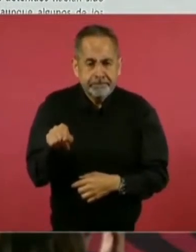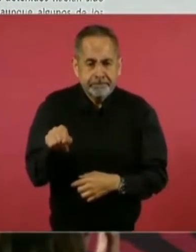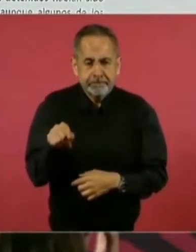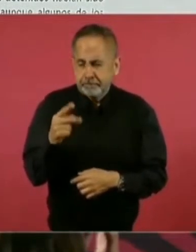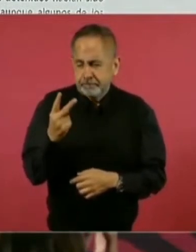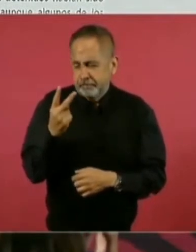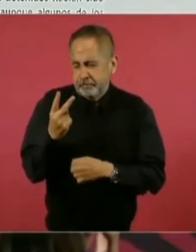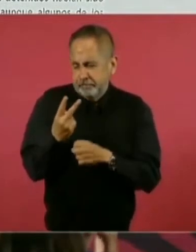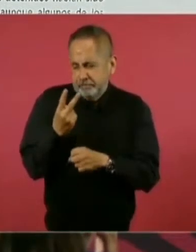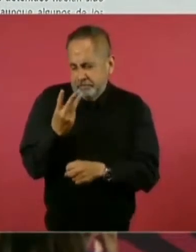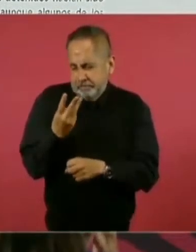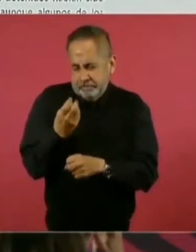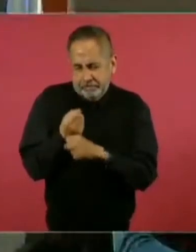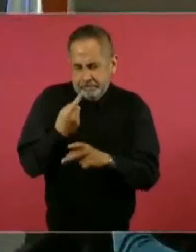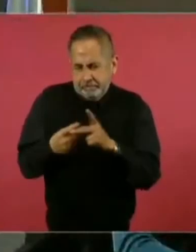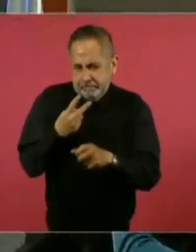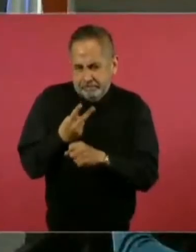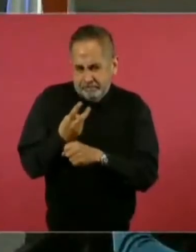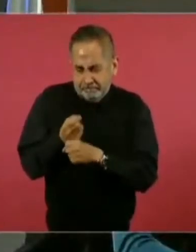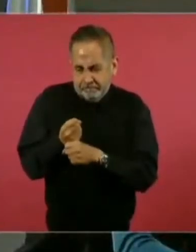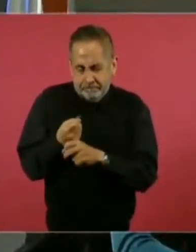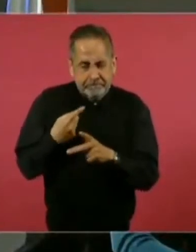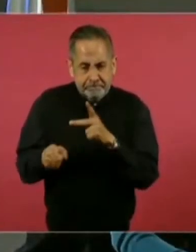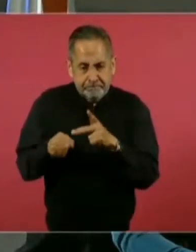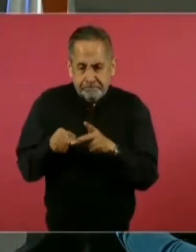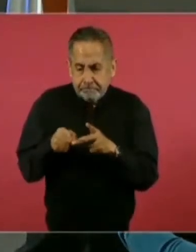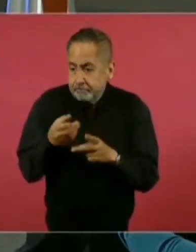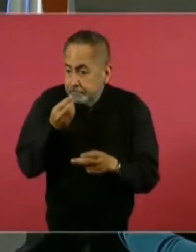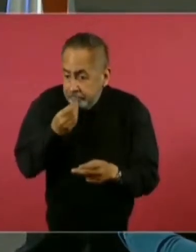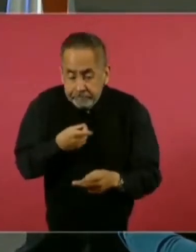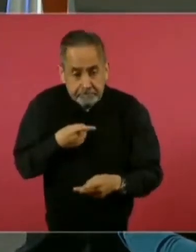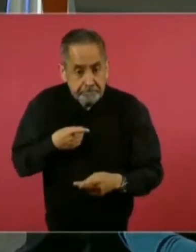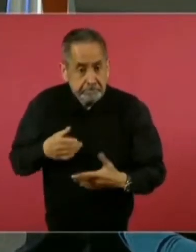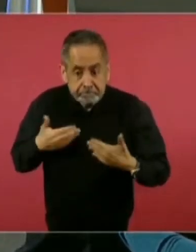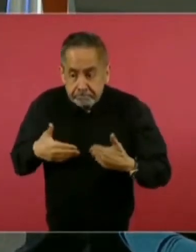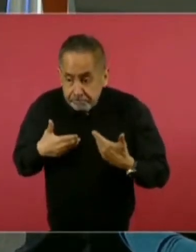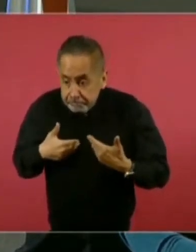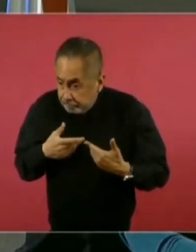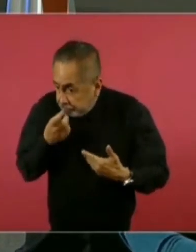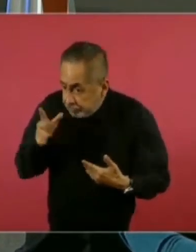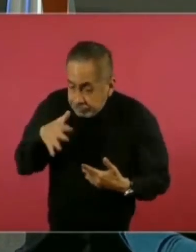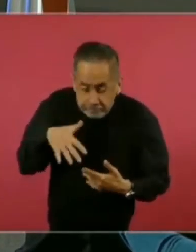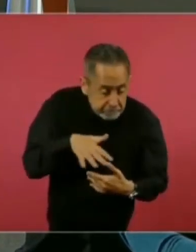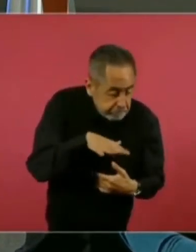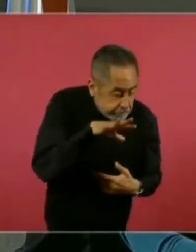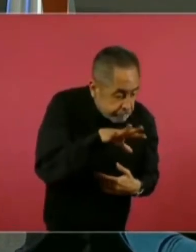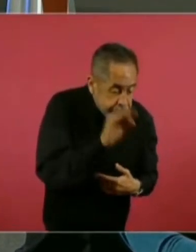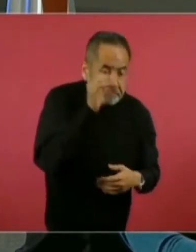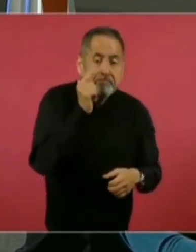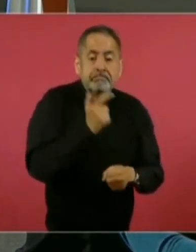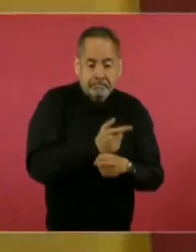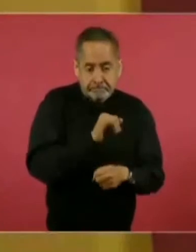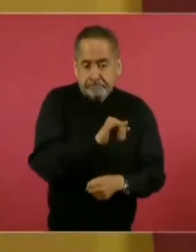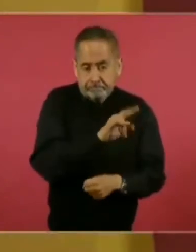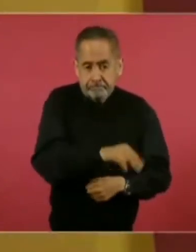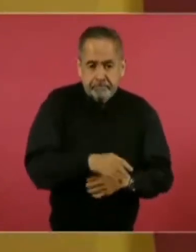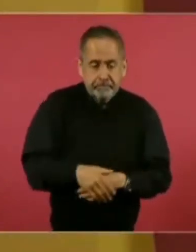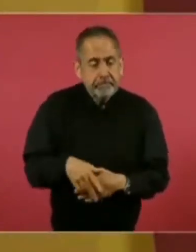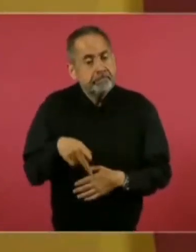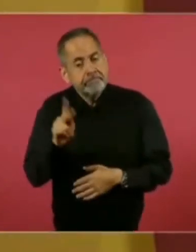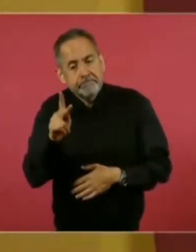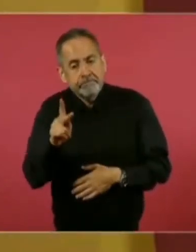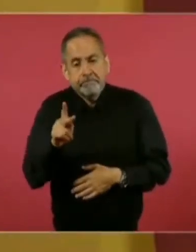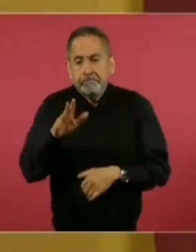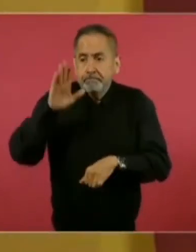primeros años, los 2 primeros años del gobierno. Sin embargo, no ha sido